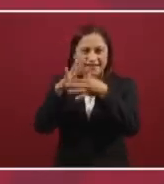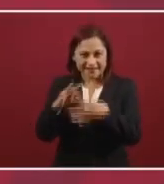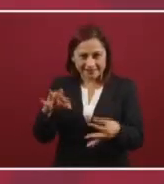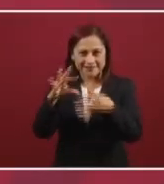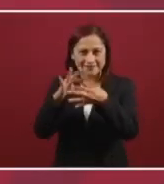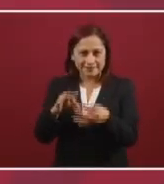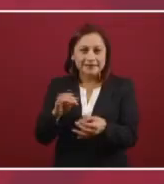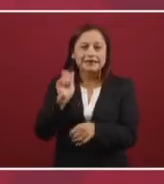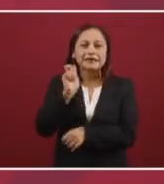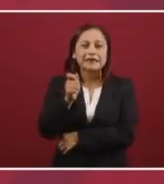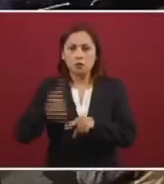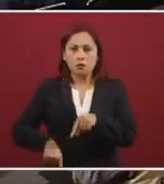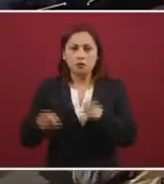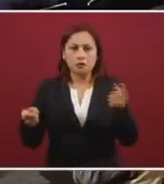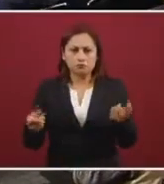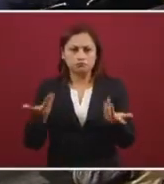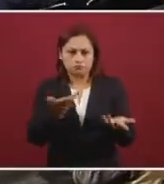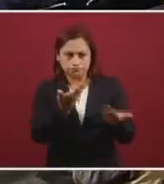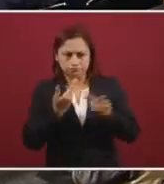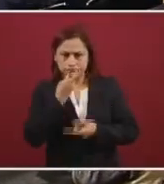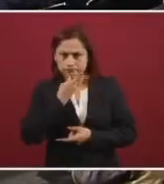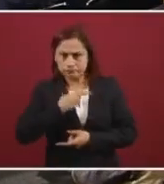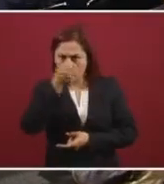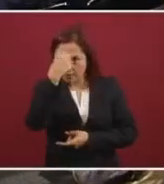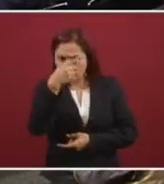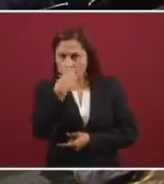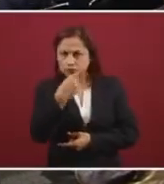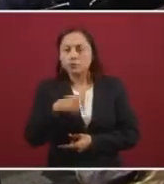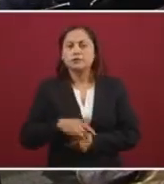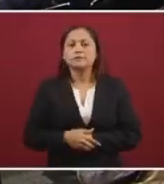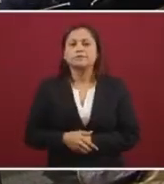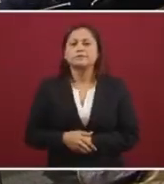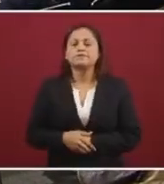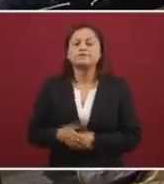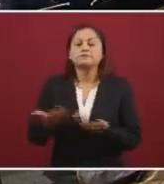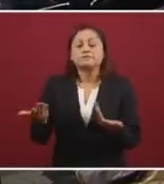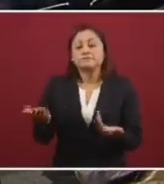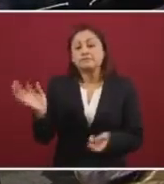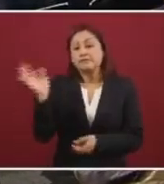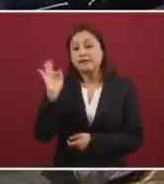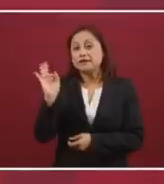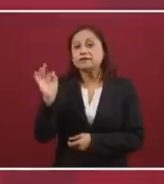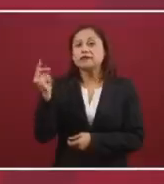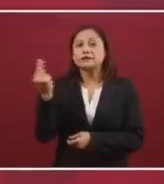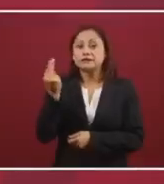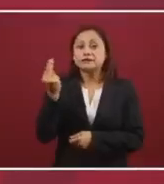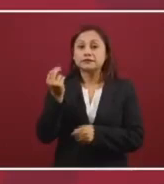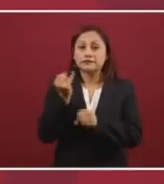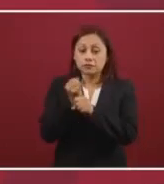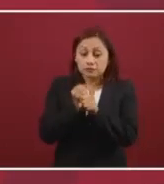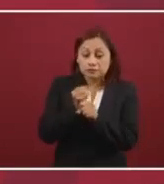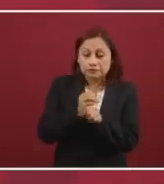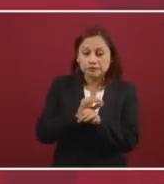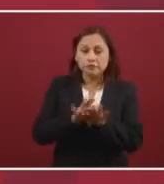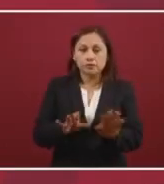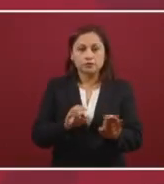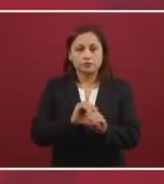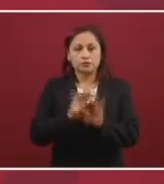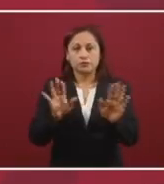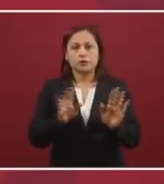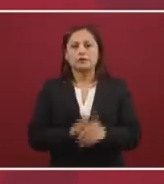FOVISSSTE, dijo que se está limpiando el sector vivienda, por lo que habrá un nuevo programa. Se está